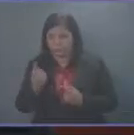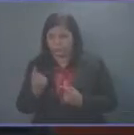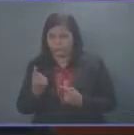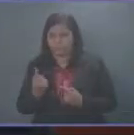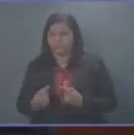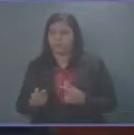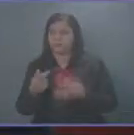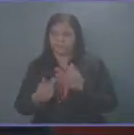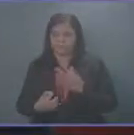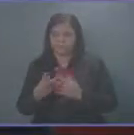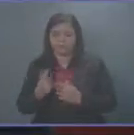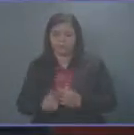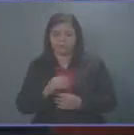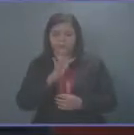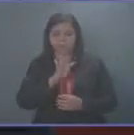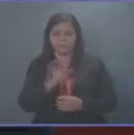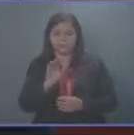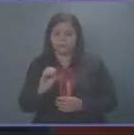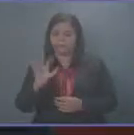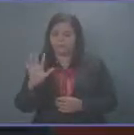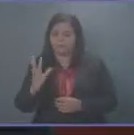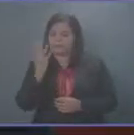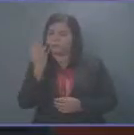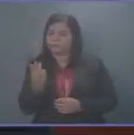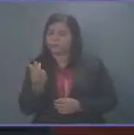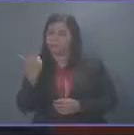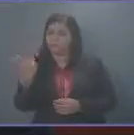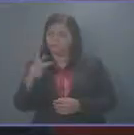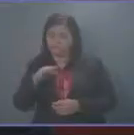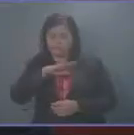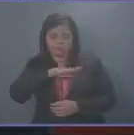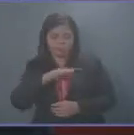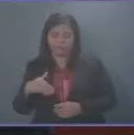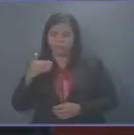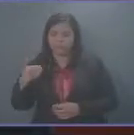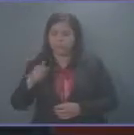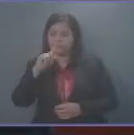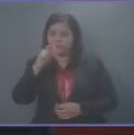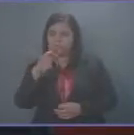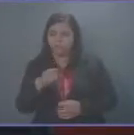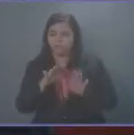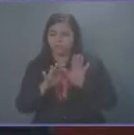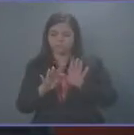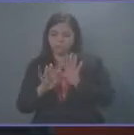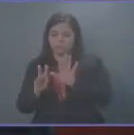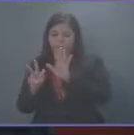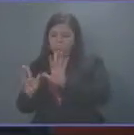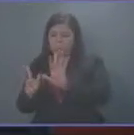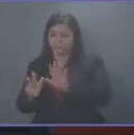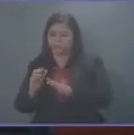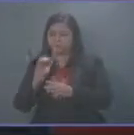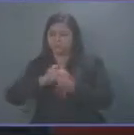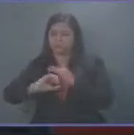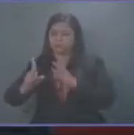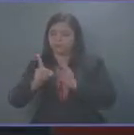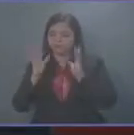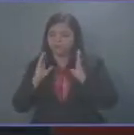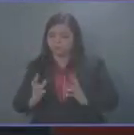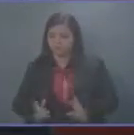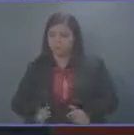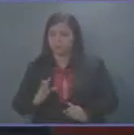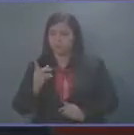decreto legislativo número 405 de fecha 3 de septiembre de 1998, publicado en el Diario Oficial